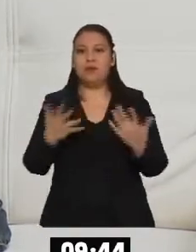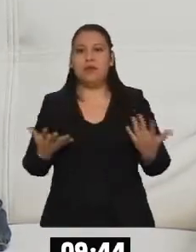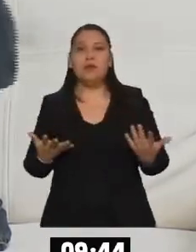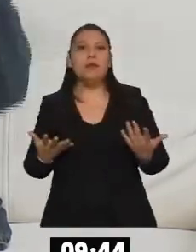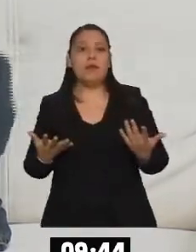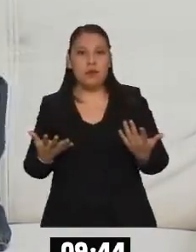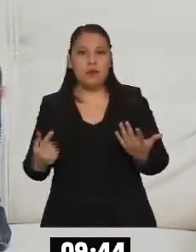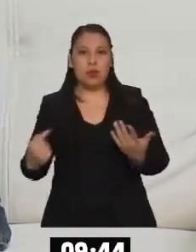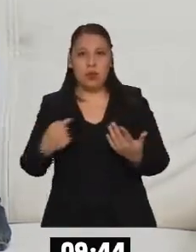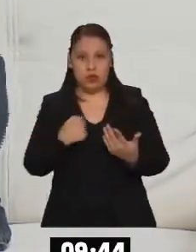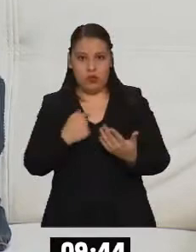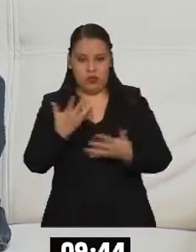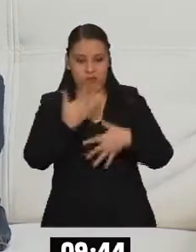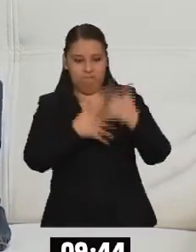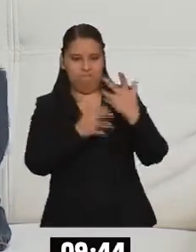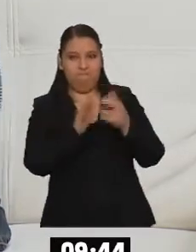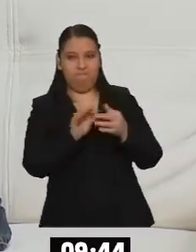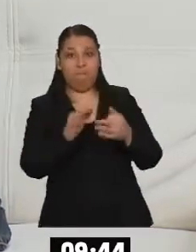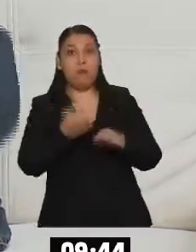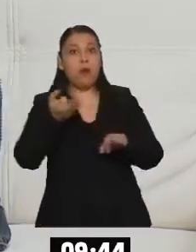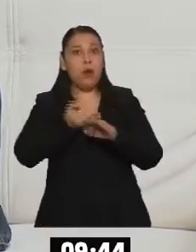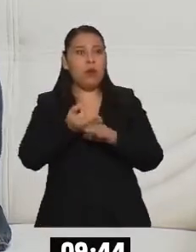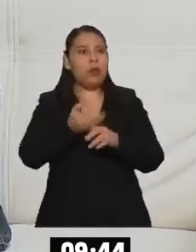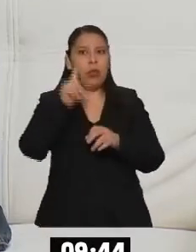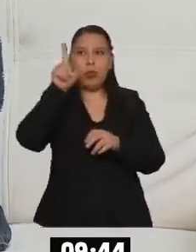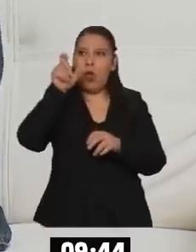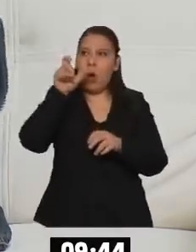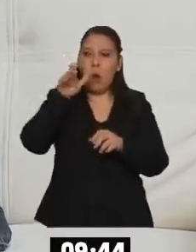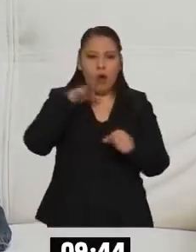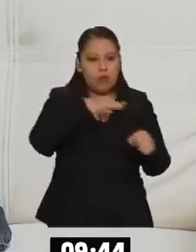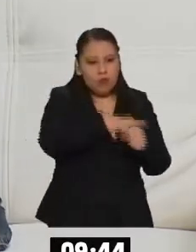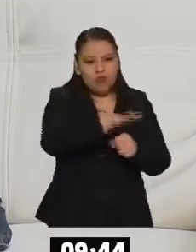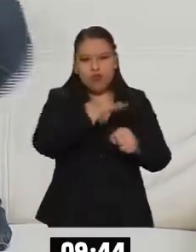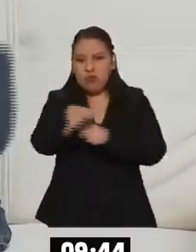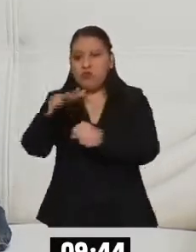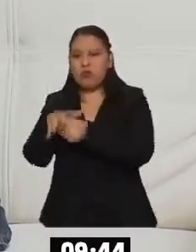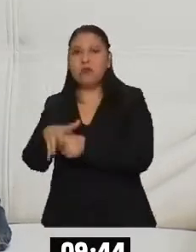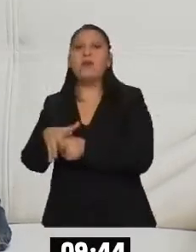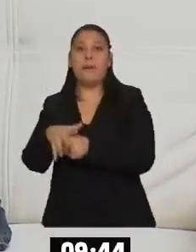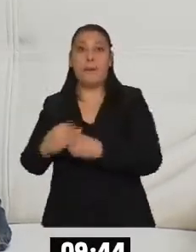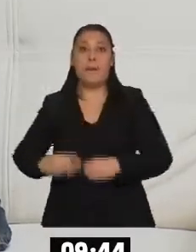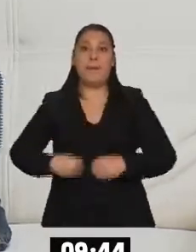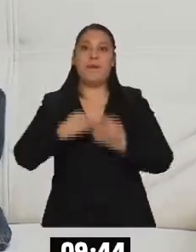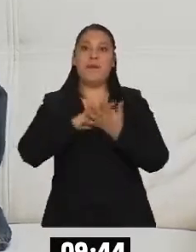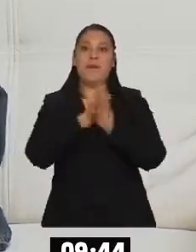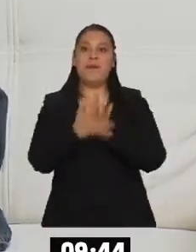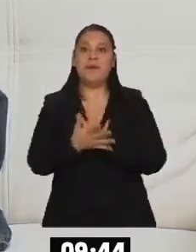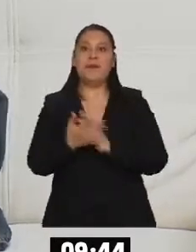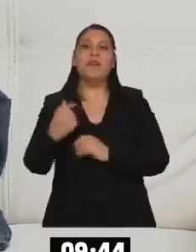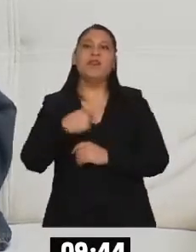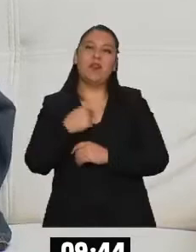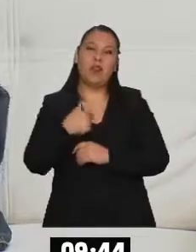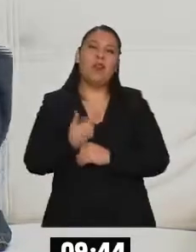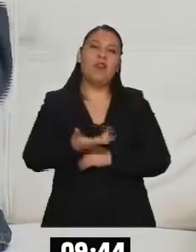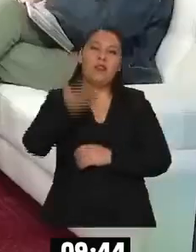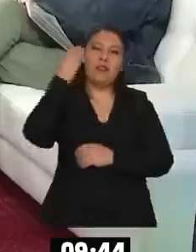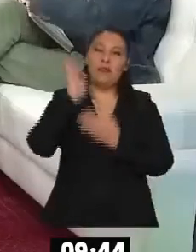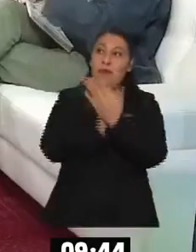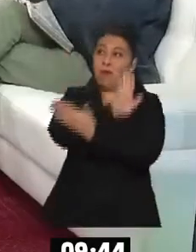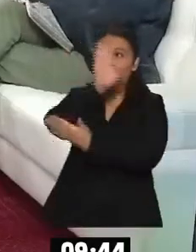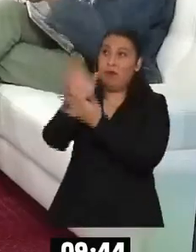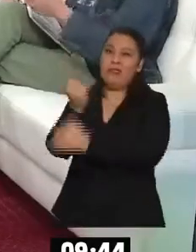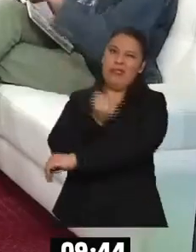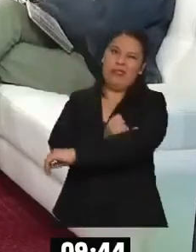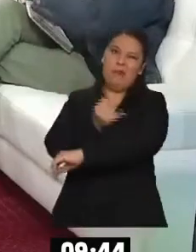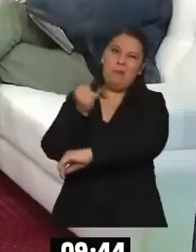al tener el abasto de agua les cambia la vida a mí me ha tocado y me tocó muchas veces reportear subir esta pala para